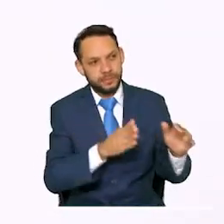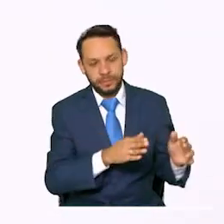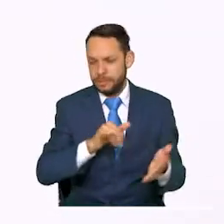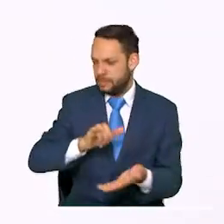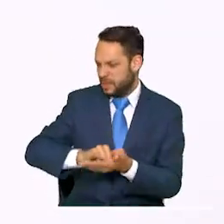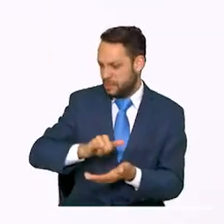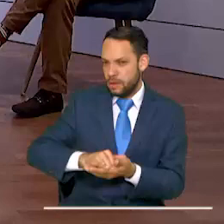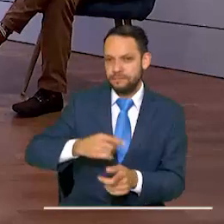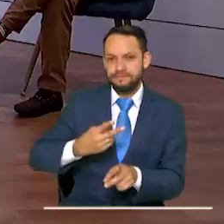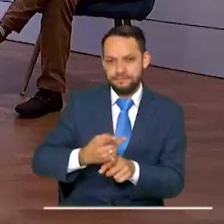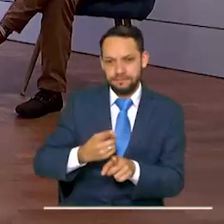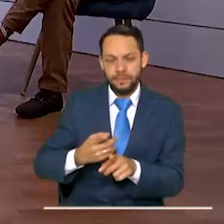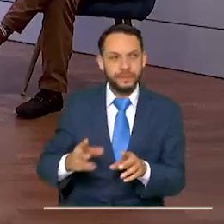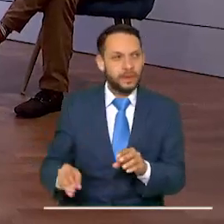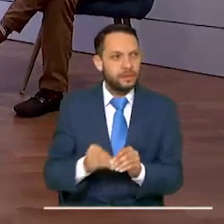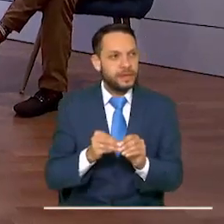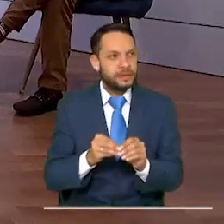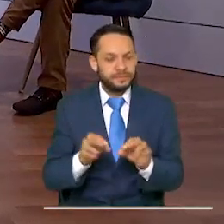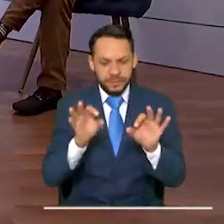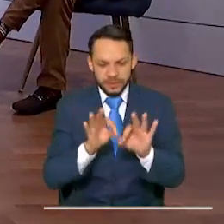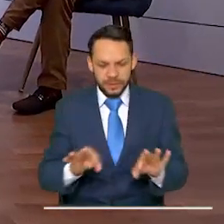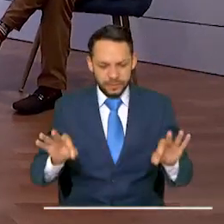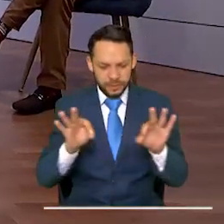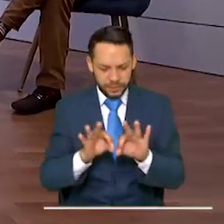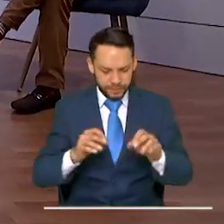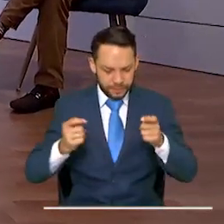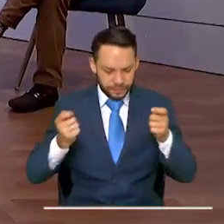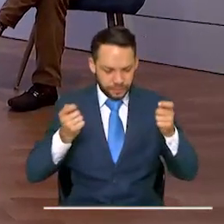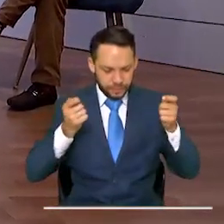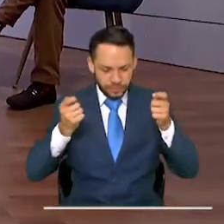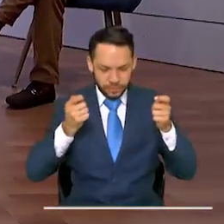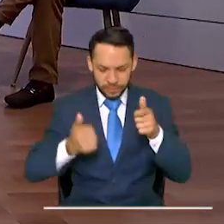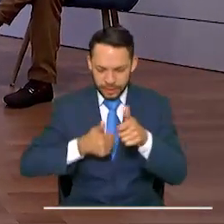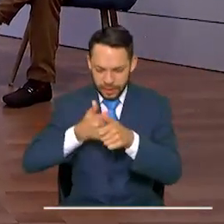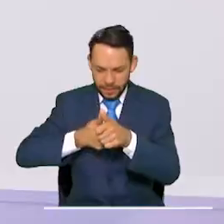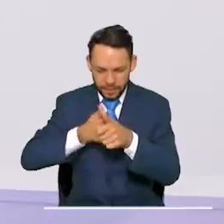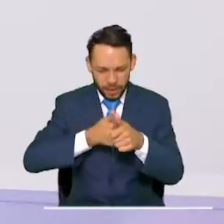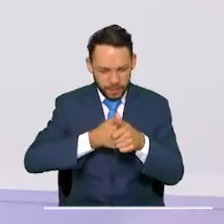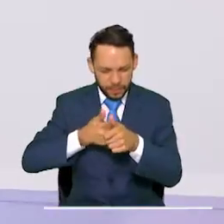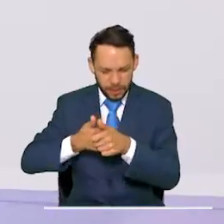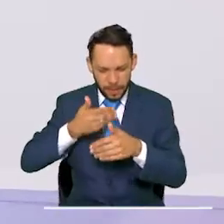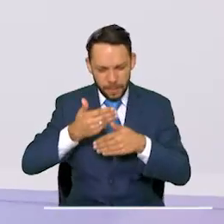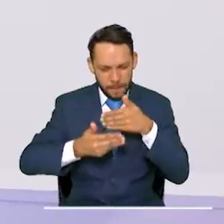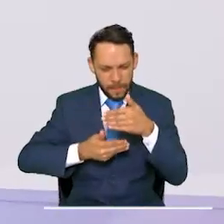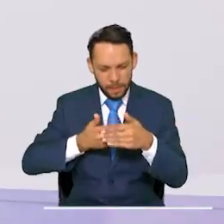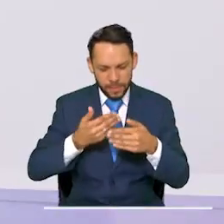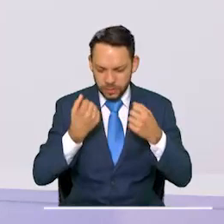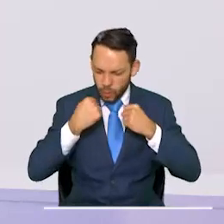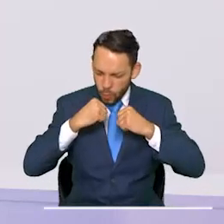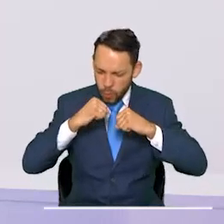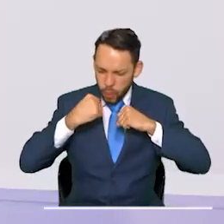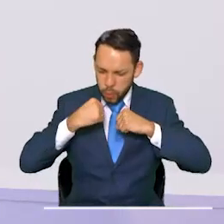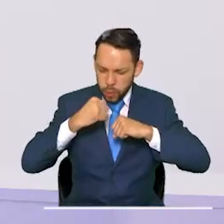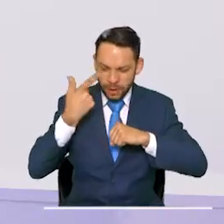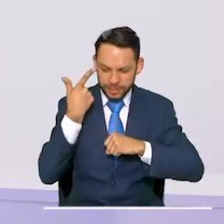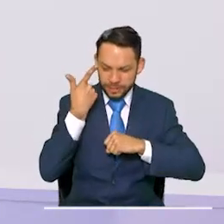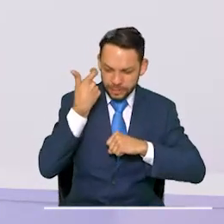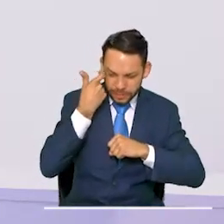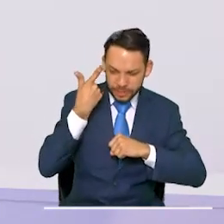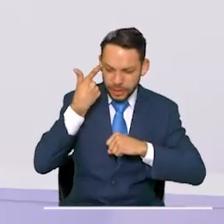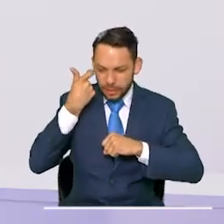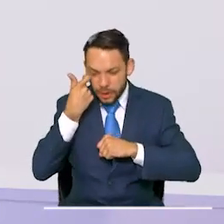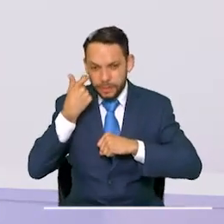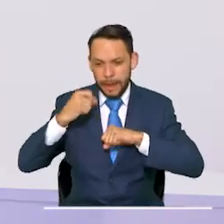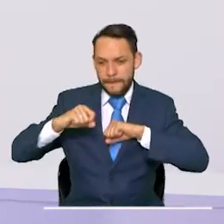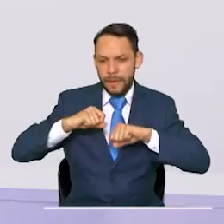es. Eso es fundamental, individualizar. Siempre es como el gran reto nuestro en el ejercicio que hacemos también en